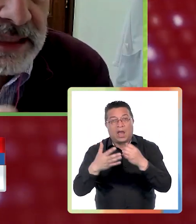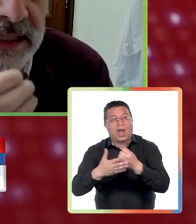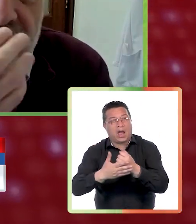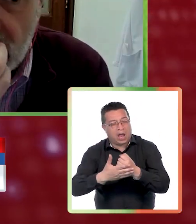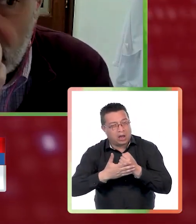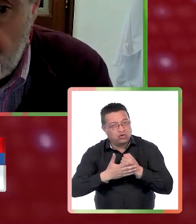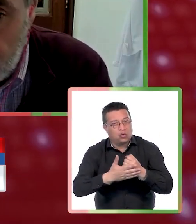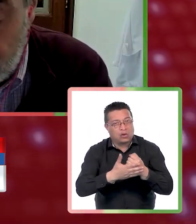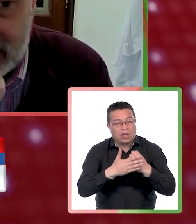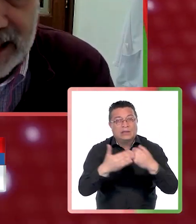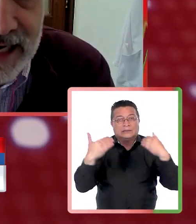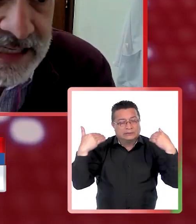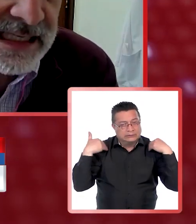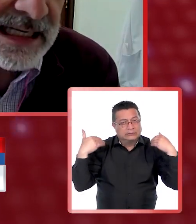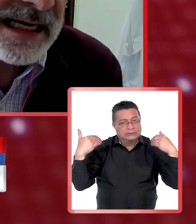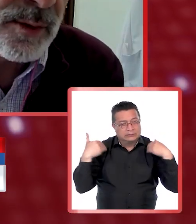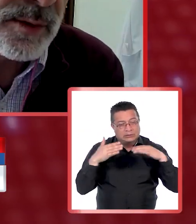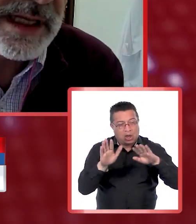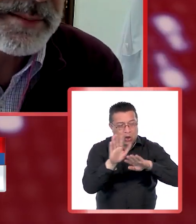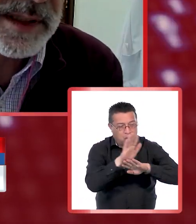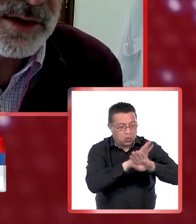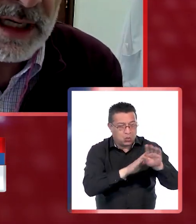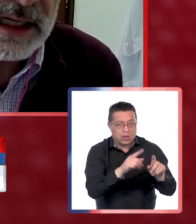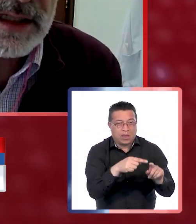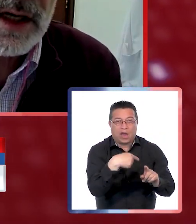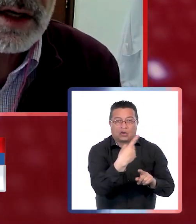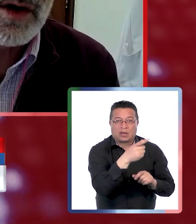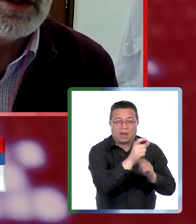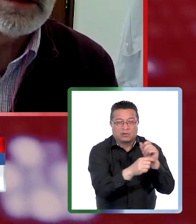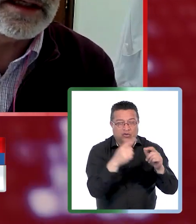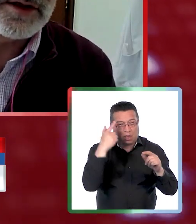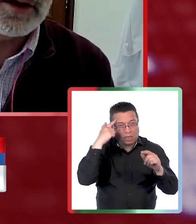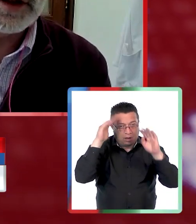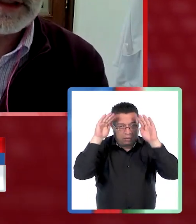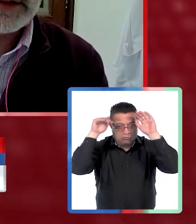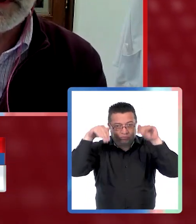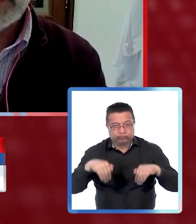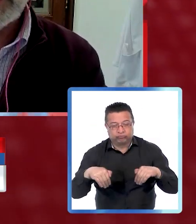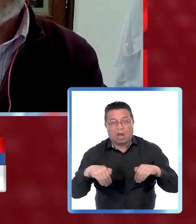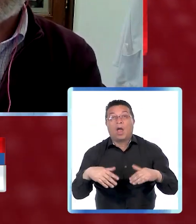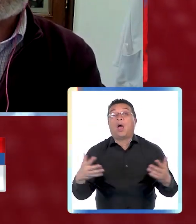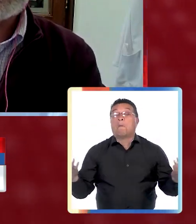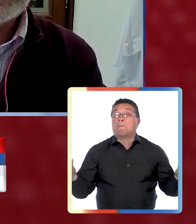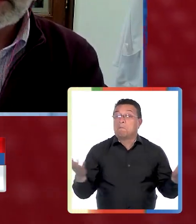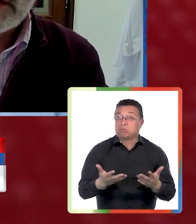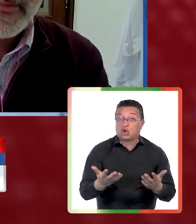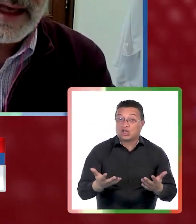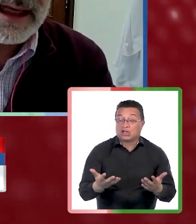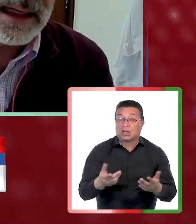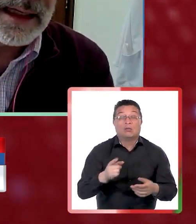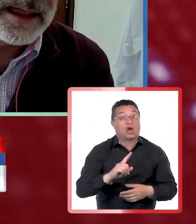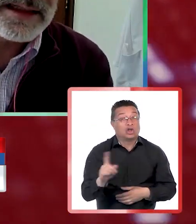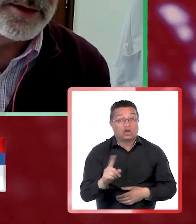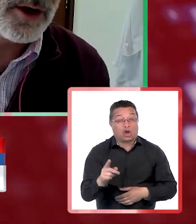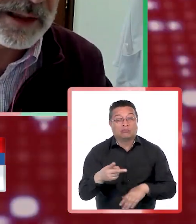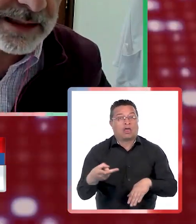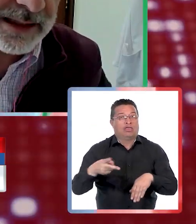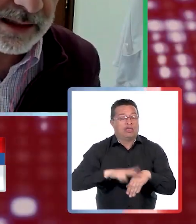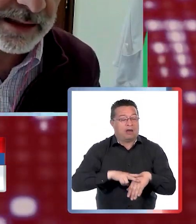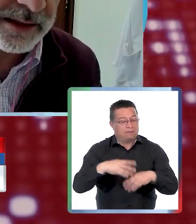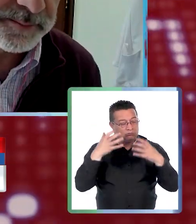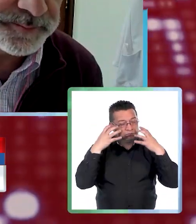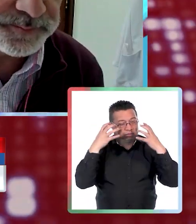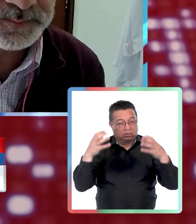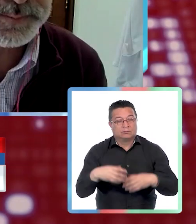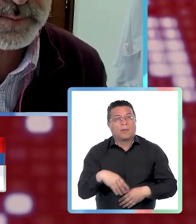formarse, ayudarse, entrenarse en cuidar personas con deterioro cognitivo, porque si no, es el doble